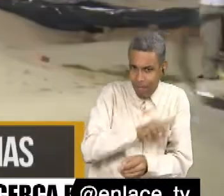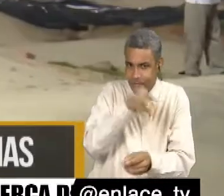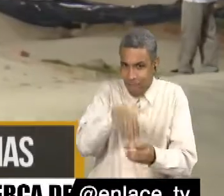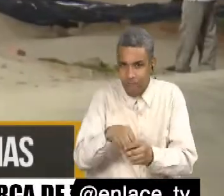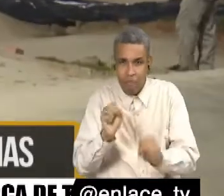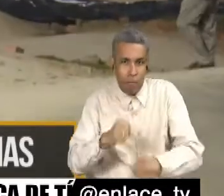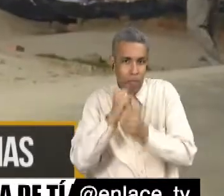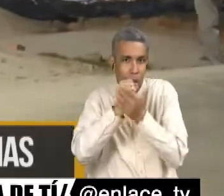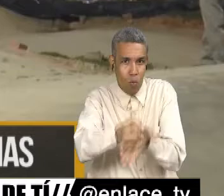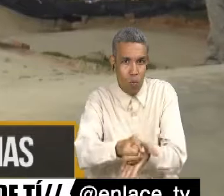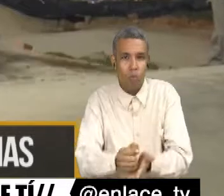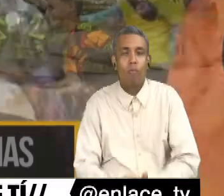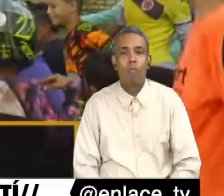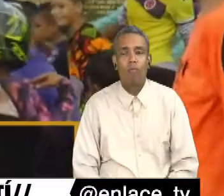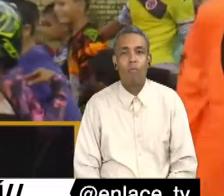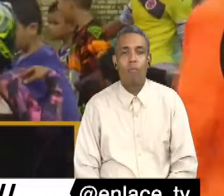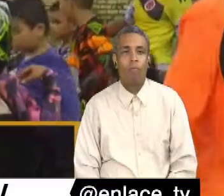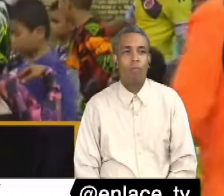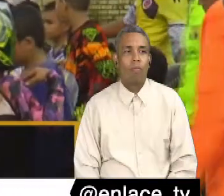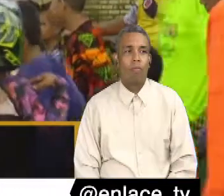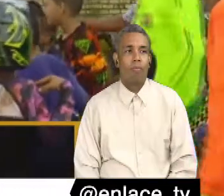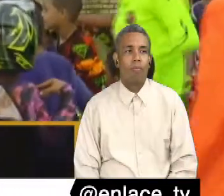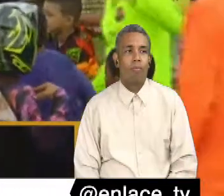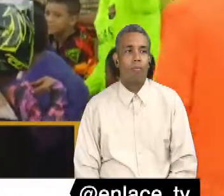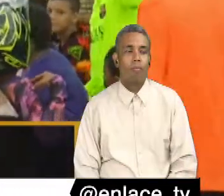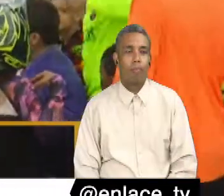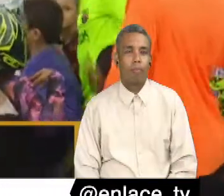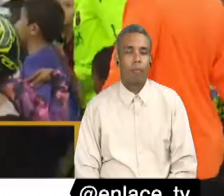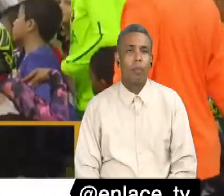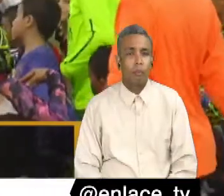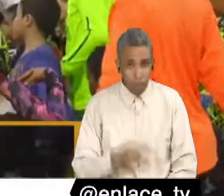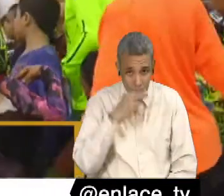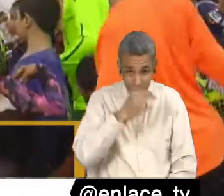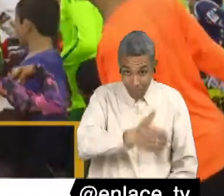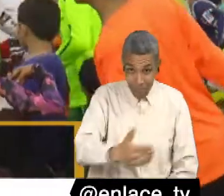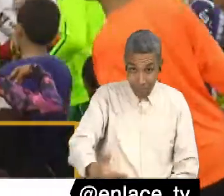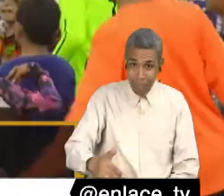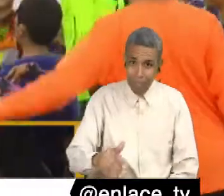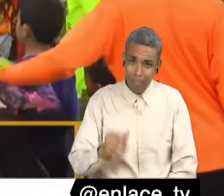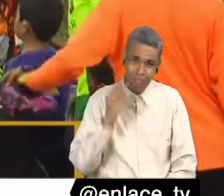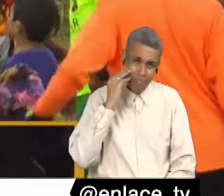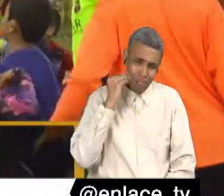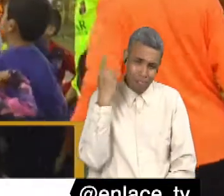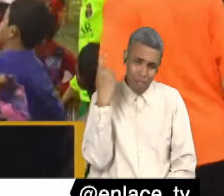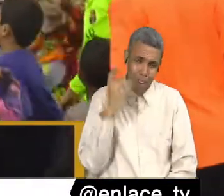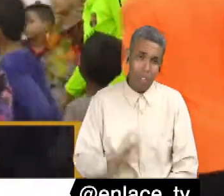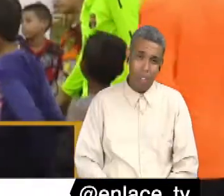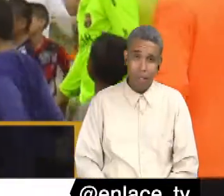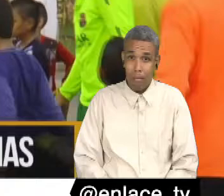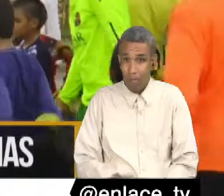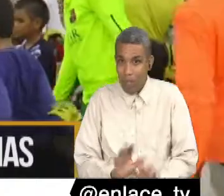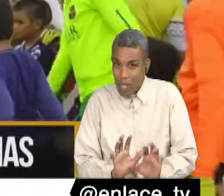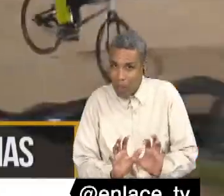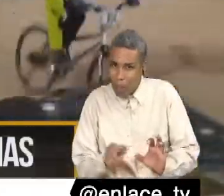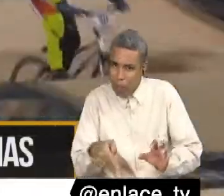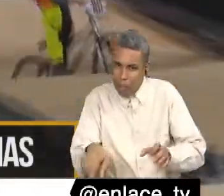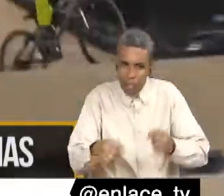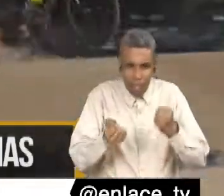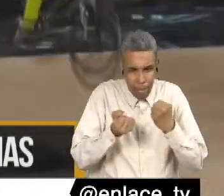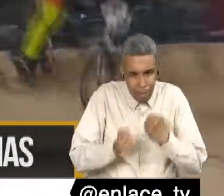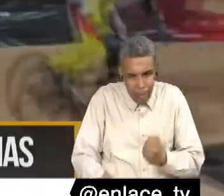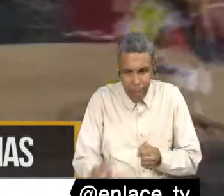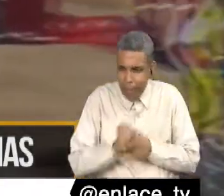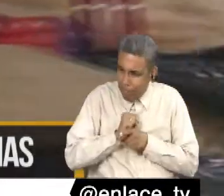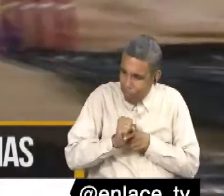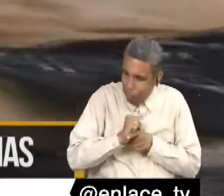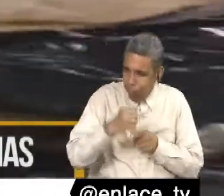excelente deportista. Los chicos apenas están iniciando en el deporte del bicicross, por lo tanto tienen muchos trabajos apenas de iniciación